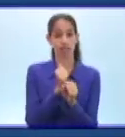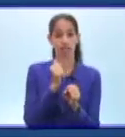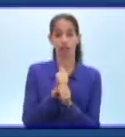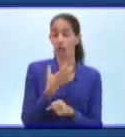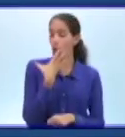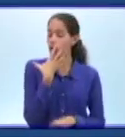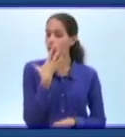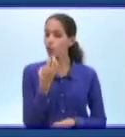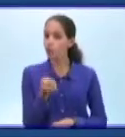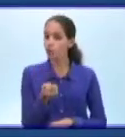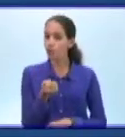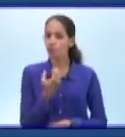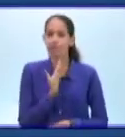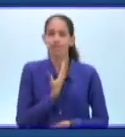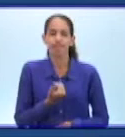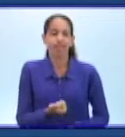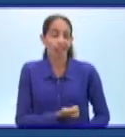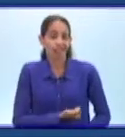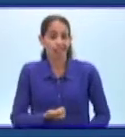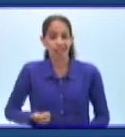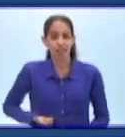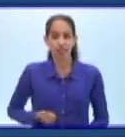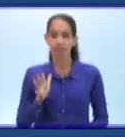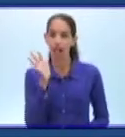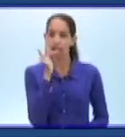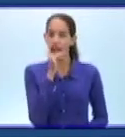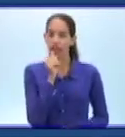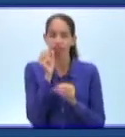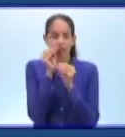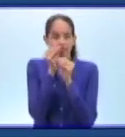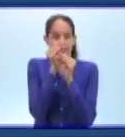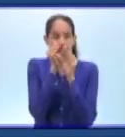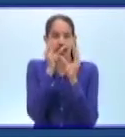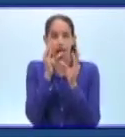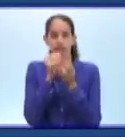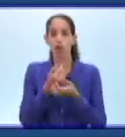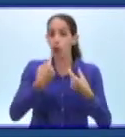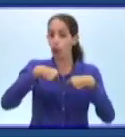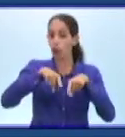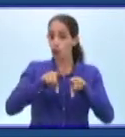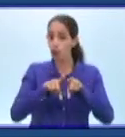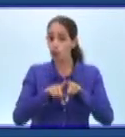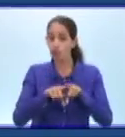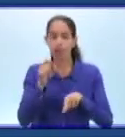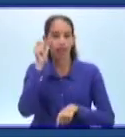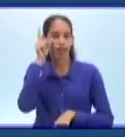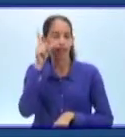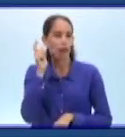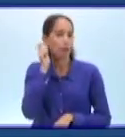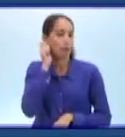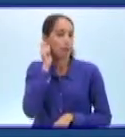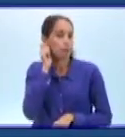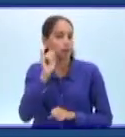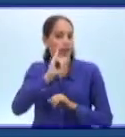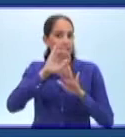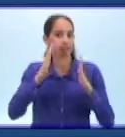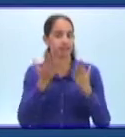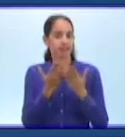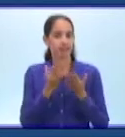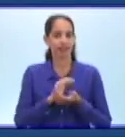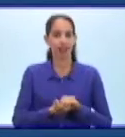sacrificio, lindo amanecer, ideas, unión, mujer integral,